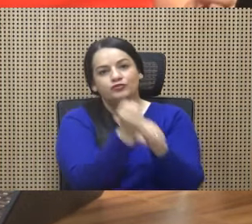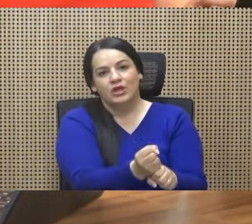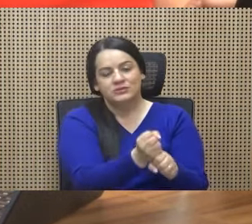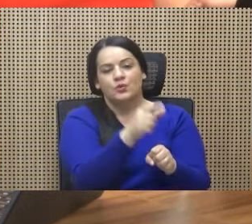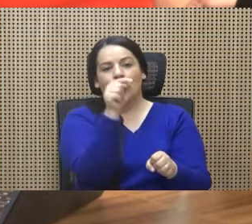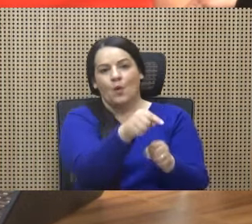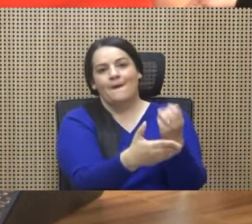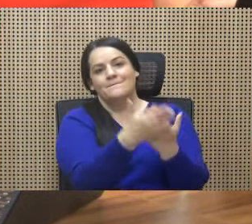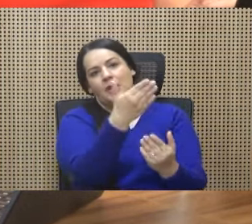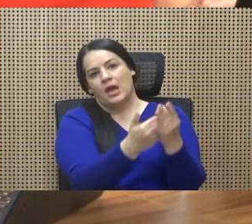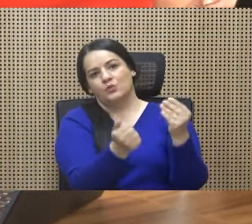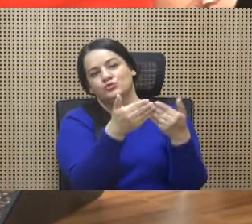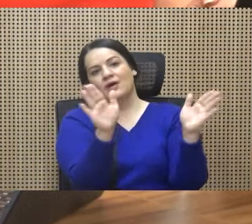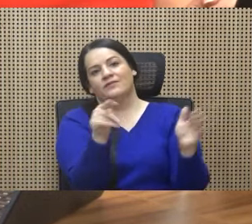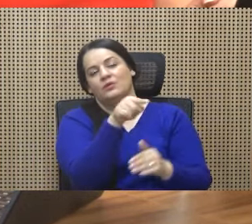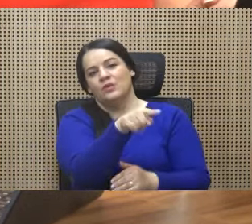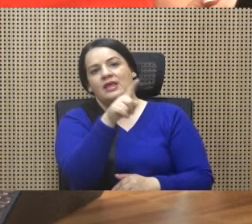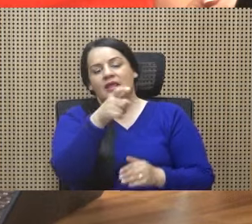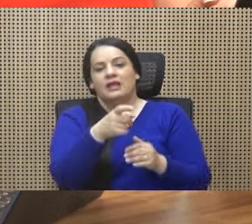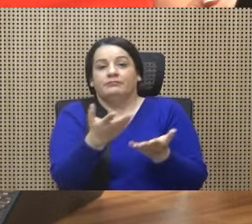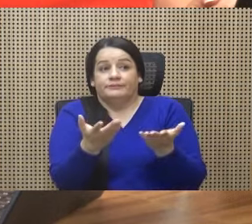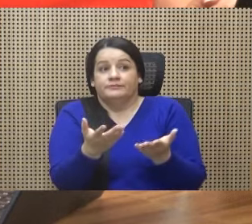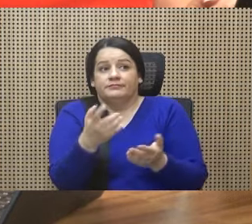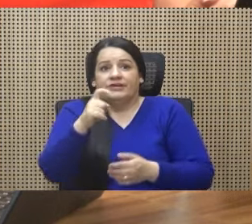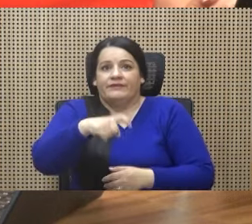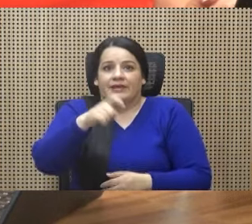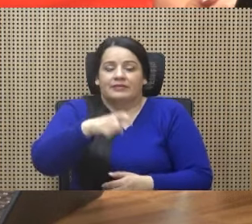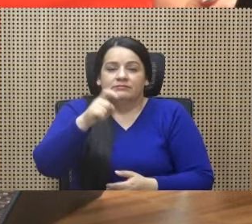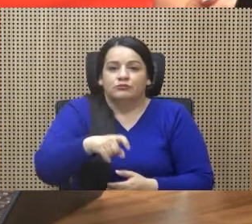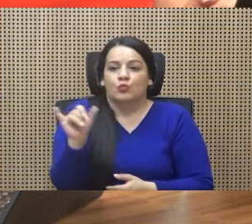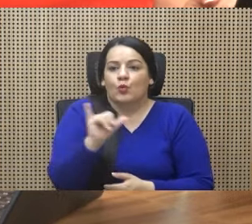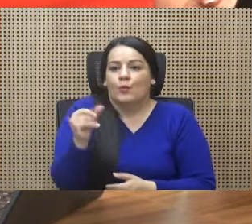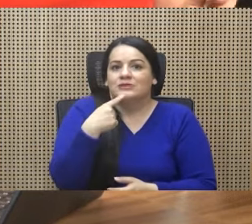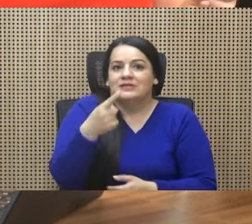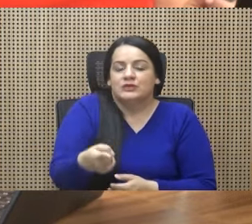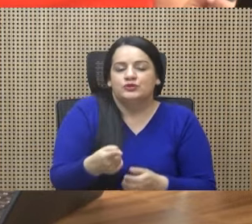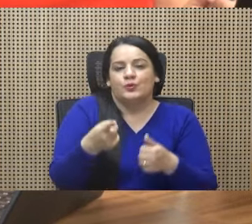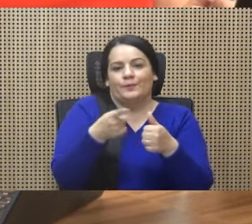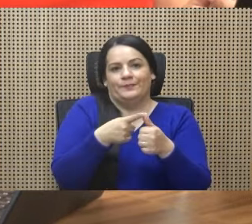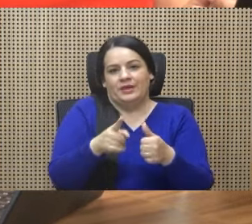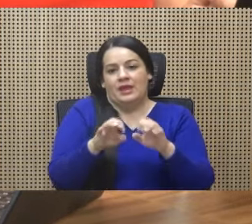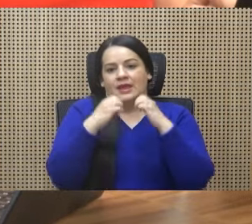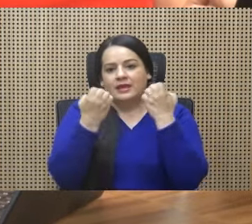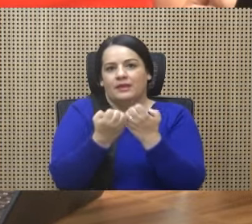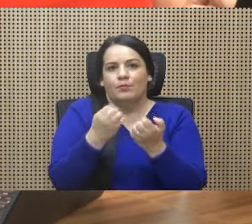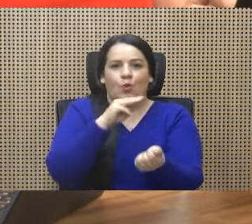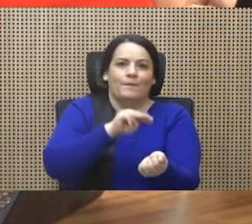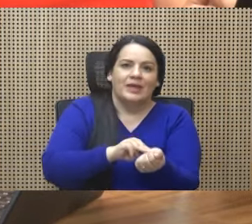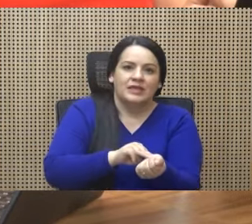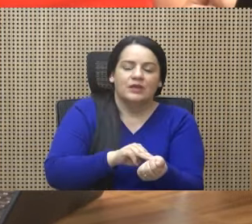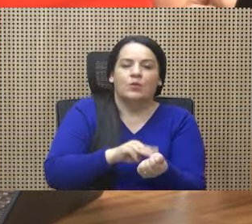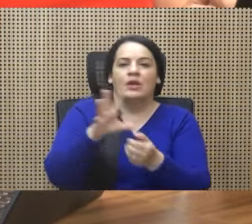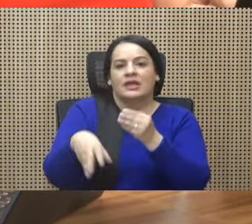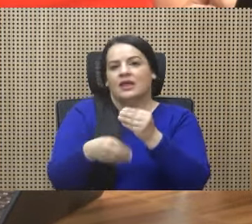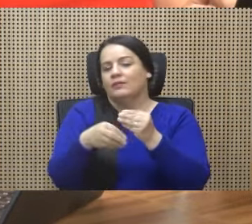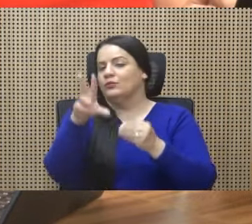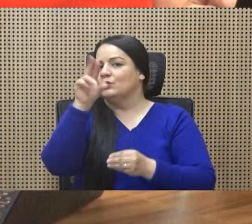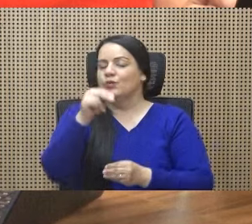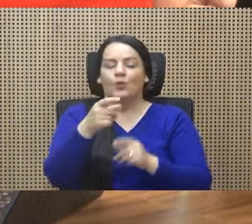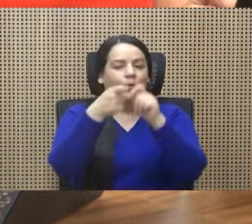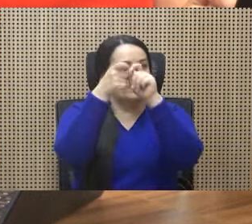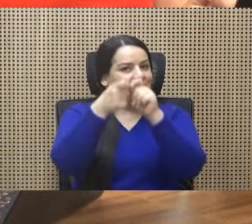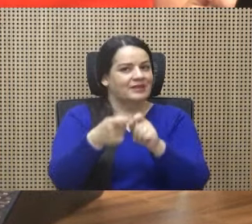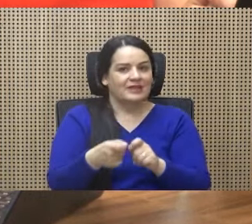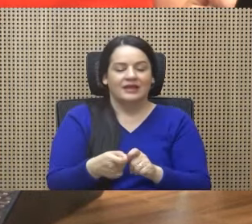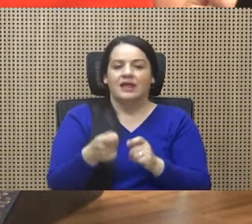abiertas demandaba como se ha expresado equipo médico que además no voy a entrar tampoco en detalles